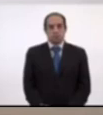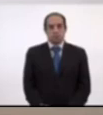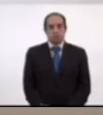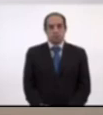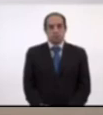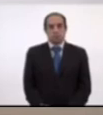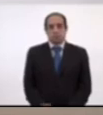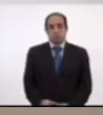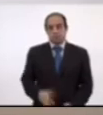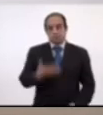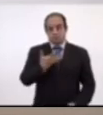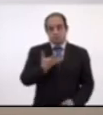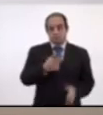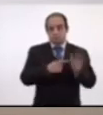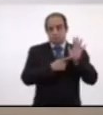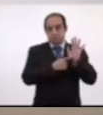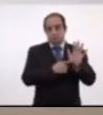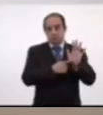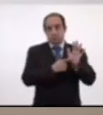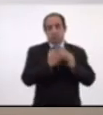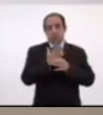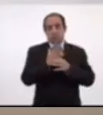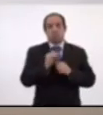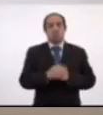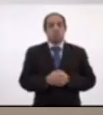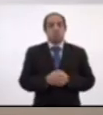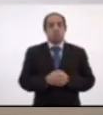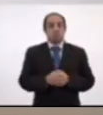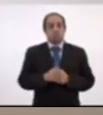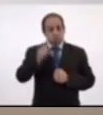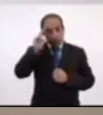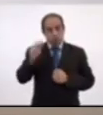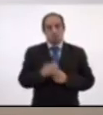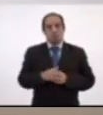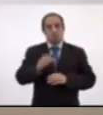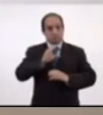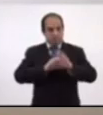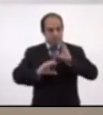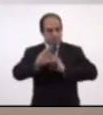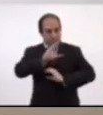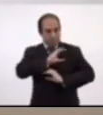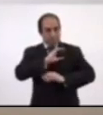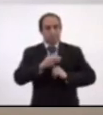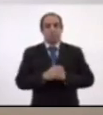Aquí está. Dice, hola Claudia Sheinbaum Pardo,